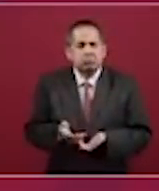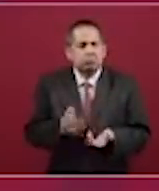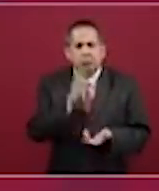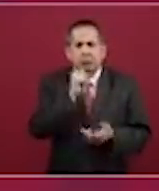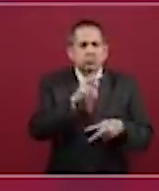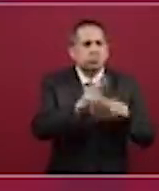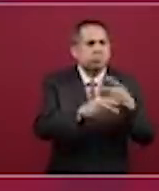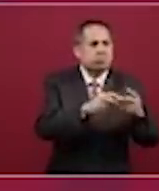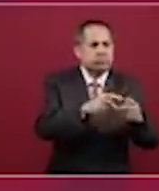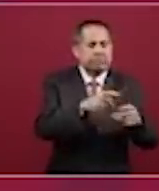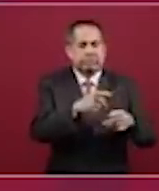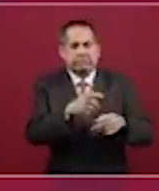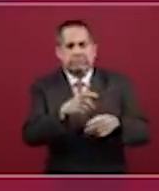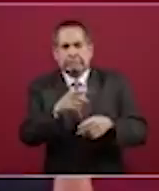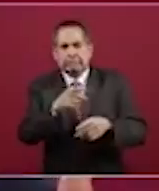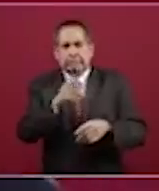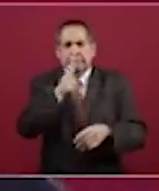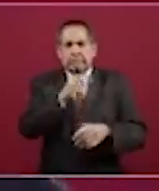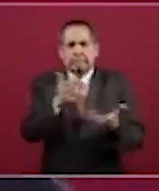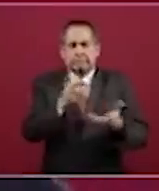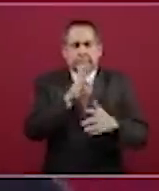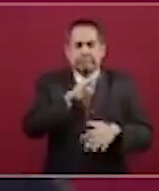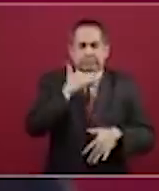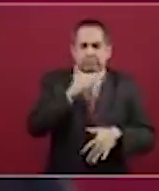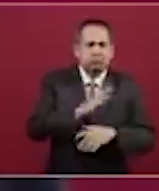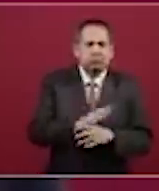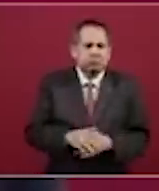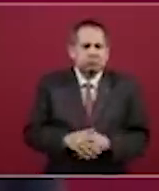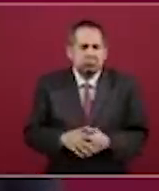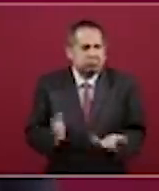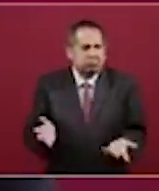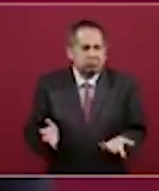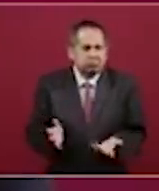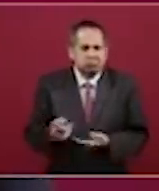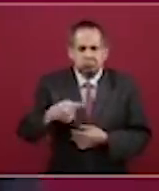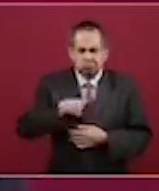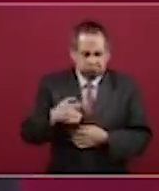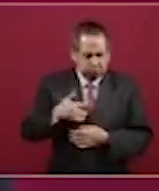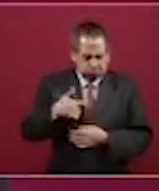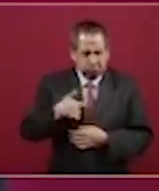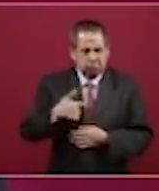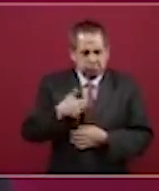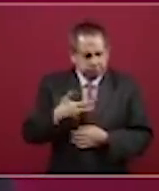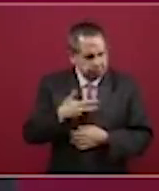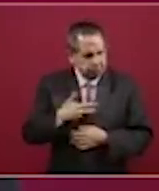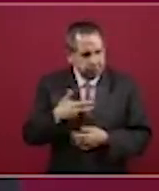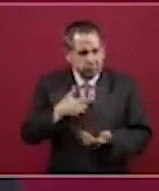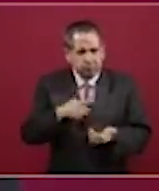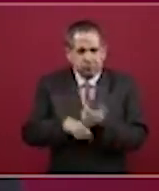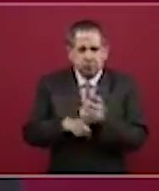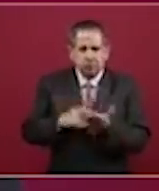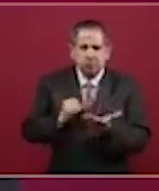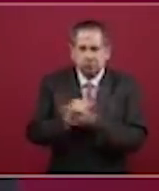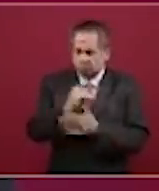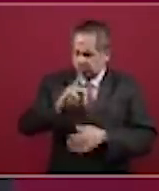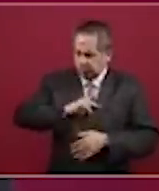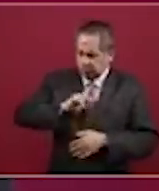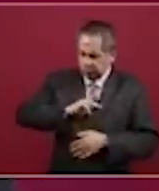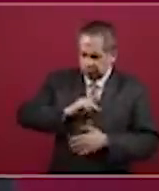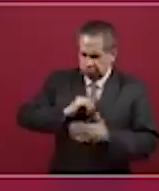nadie, pero pues yo tengo mi autoridad